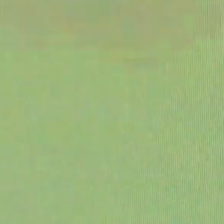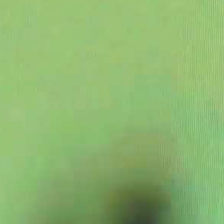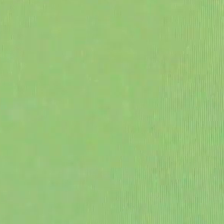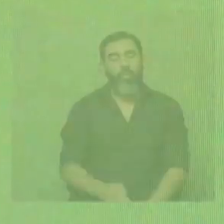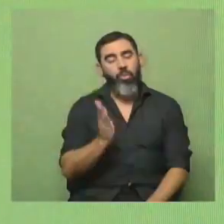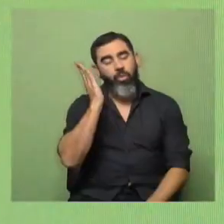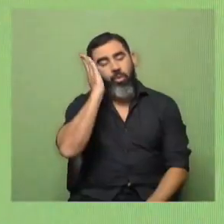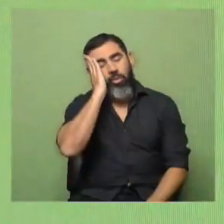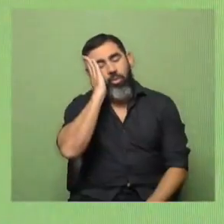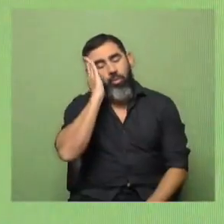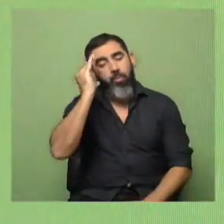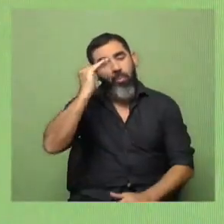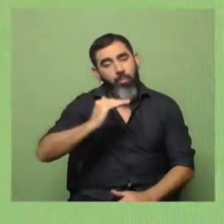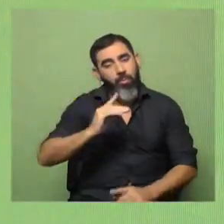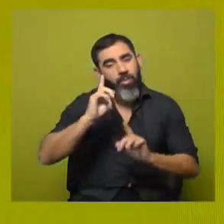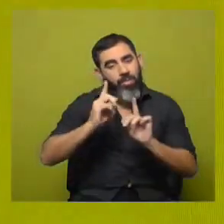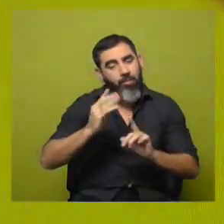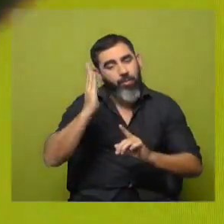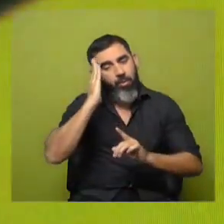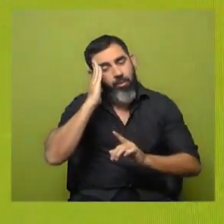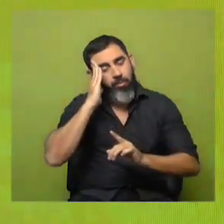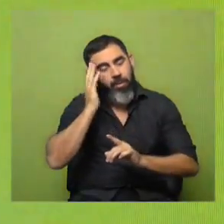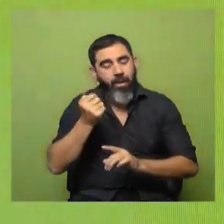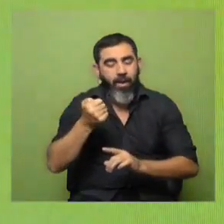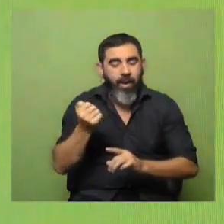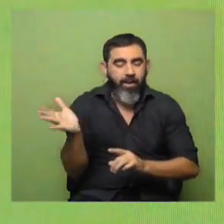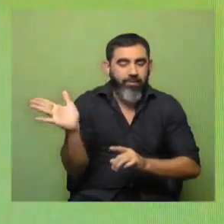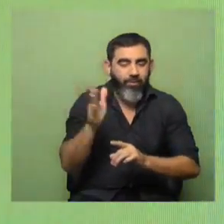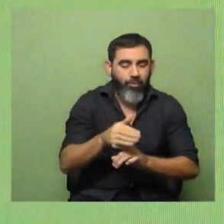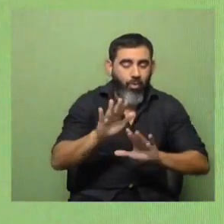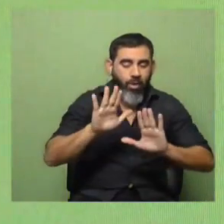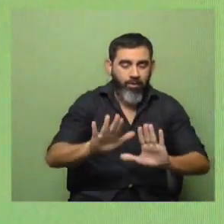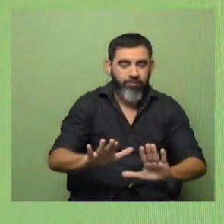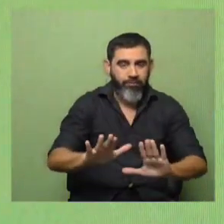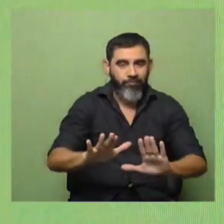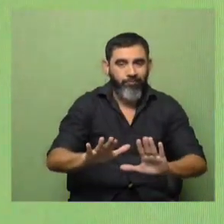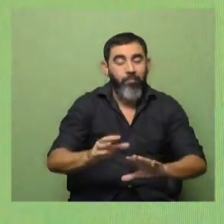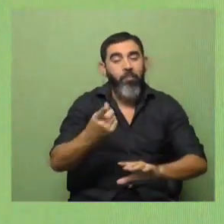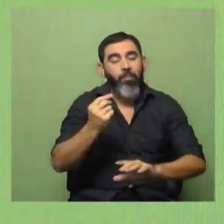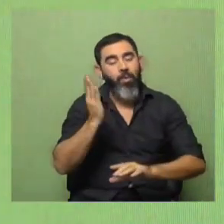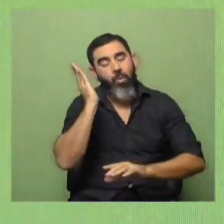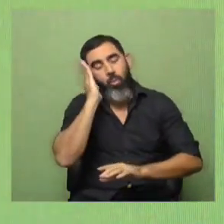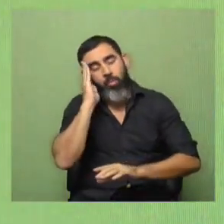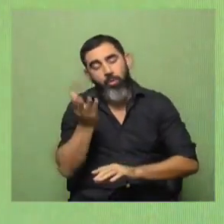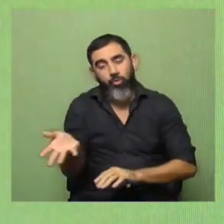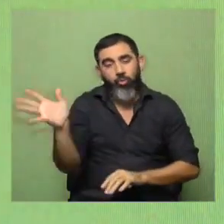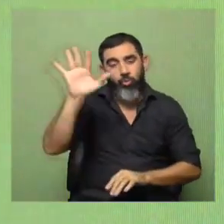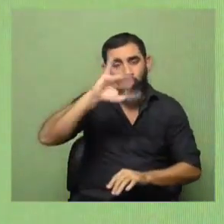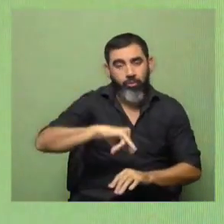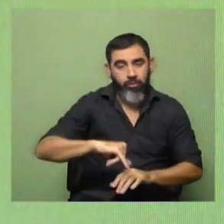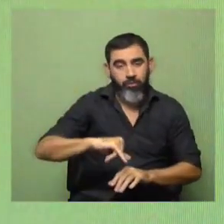Dormimos menos de lo que deberíamos, casi todos, una regla de estos tiempos, pero dormimos todos los días. Y